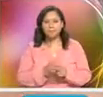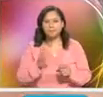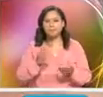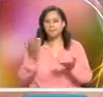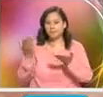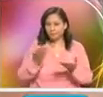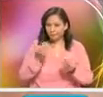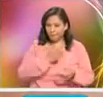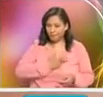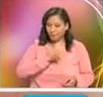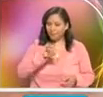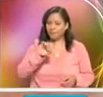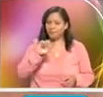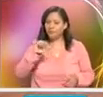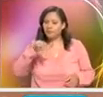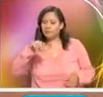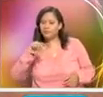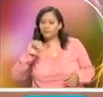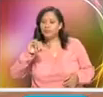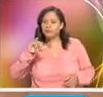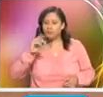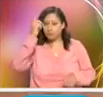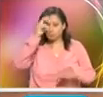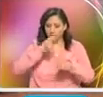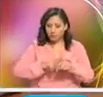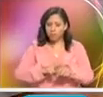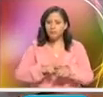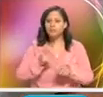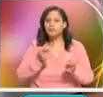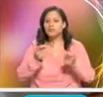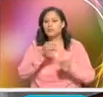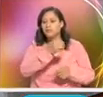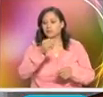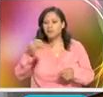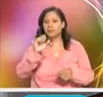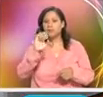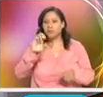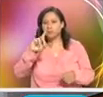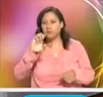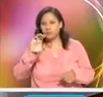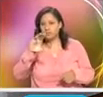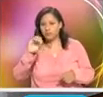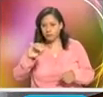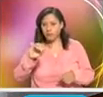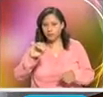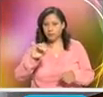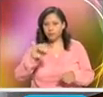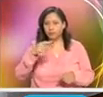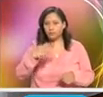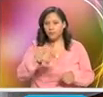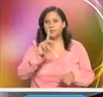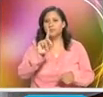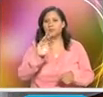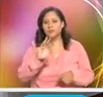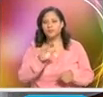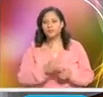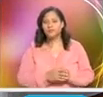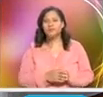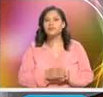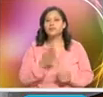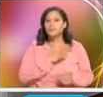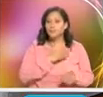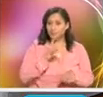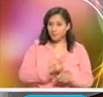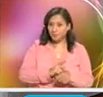Y recibimos con mucho gusto a José Antonio Sandoval, quien es director ejecutivo de Regulación Económica de la Secretaría de Desarrollo Económico de la Ciudad de México.